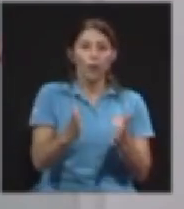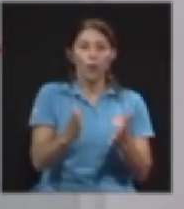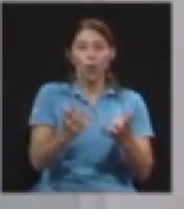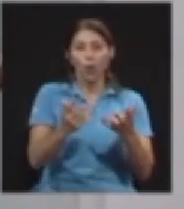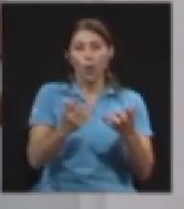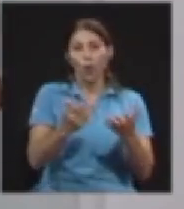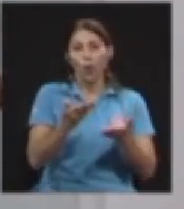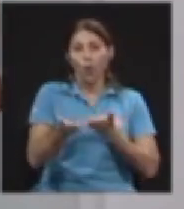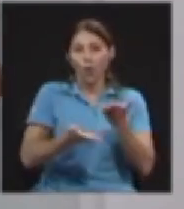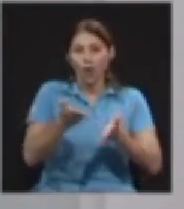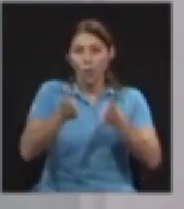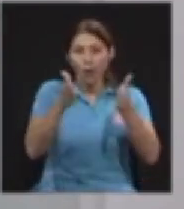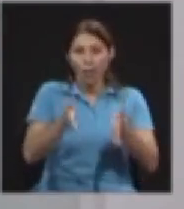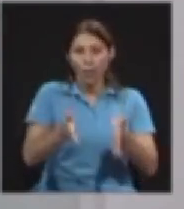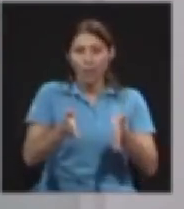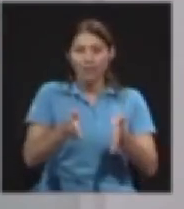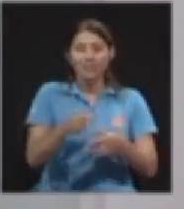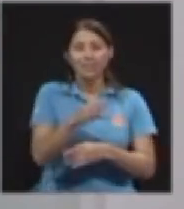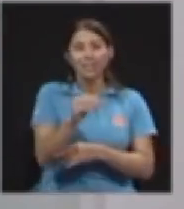Nacional